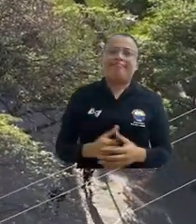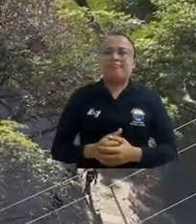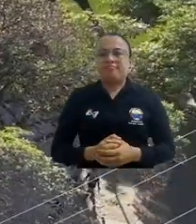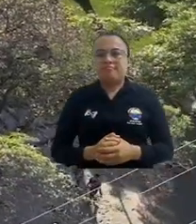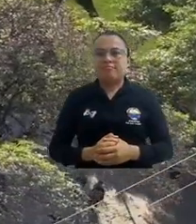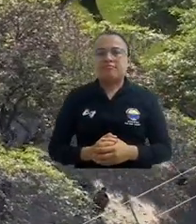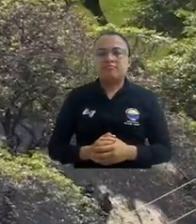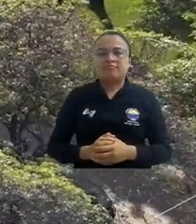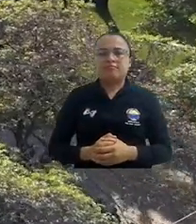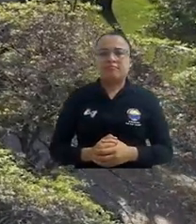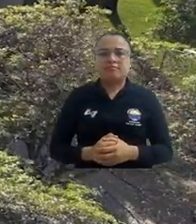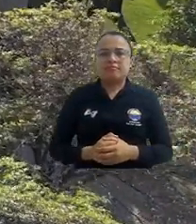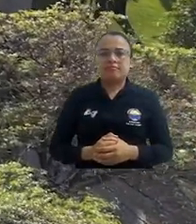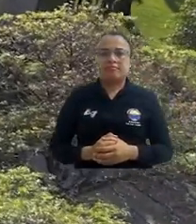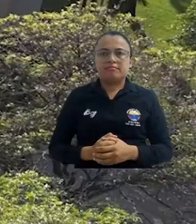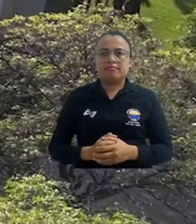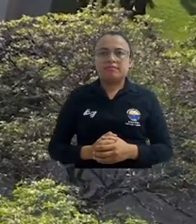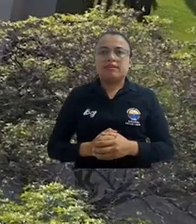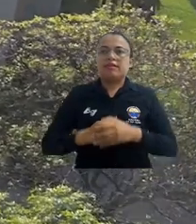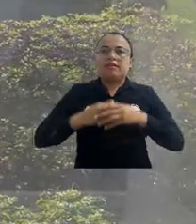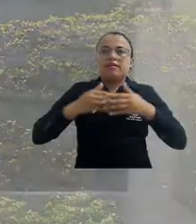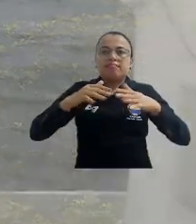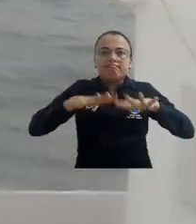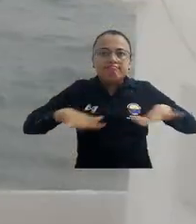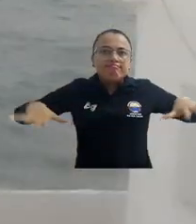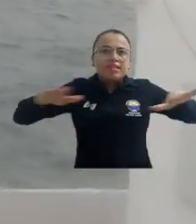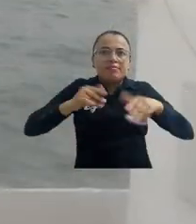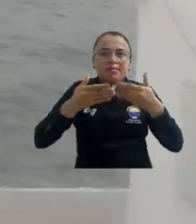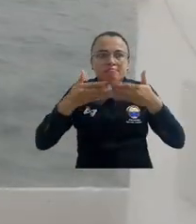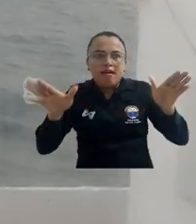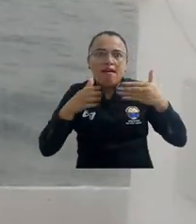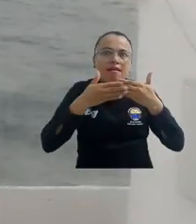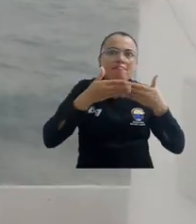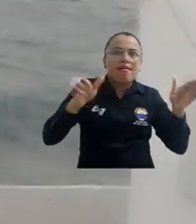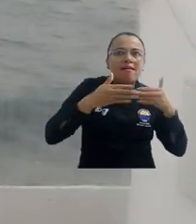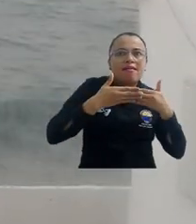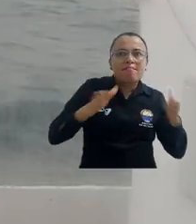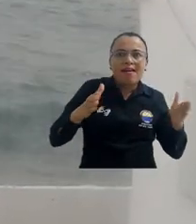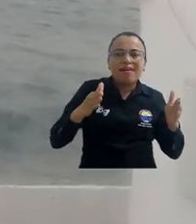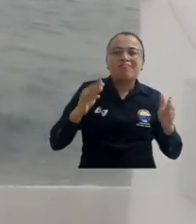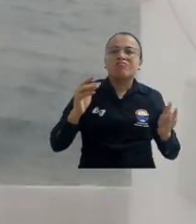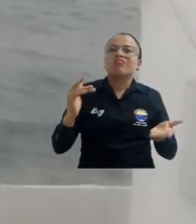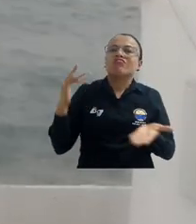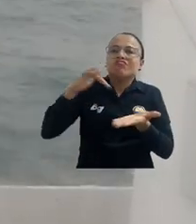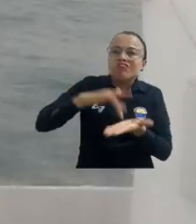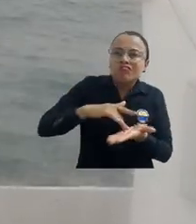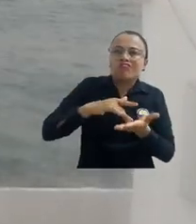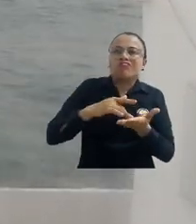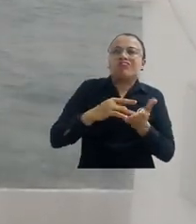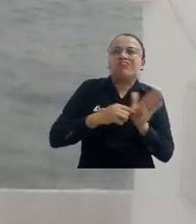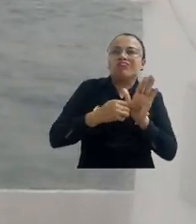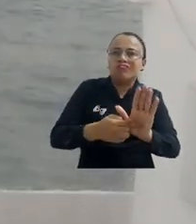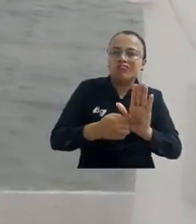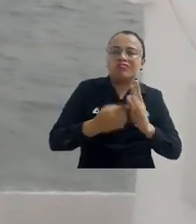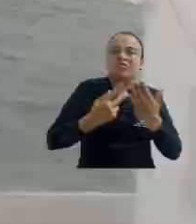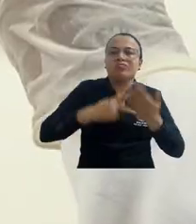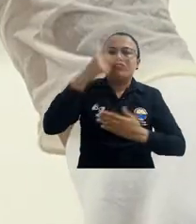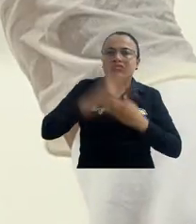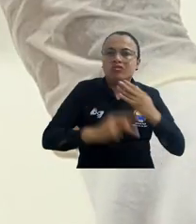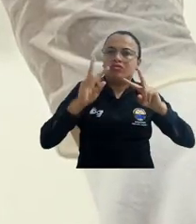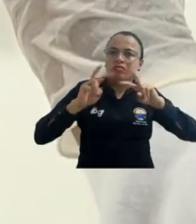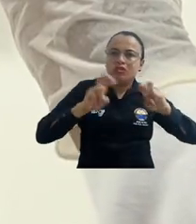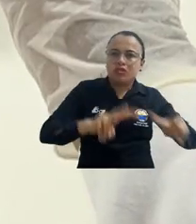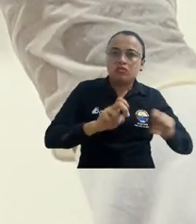Magdalena es una universidad con amplia experiencia que nos abrirá los espacios necesarios para presentar proyectos de investigación,